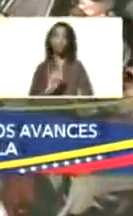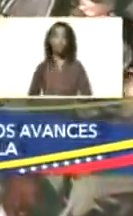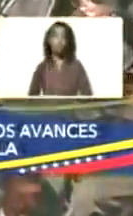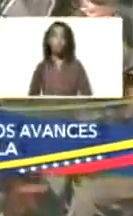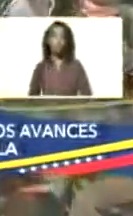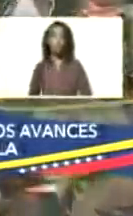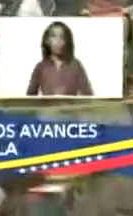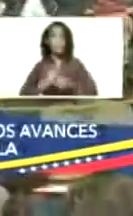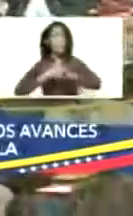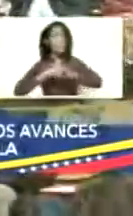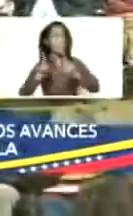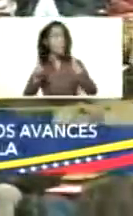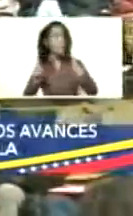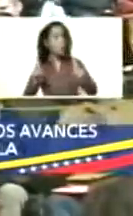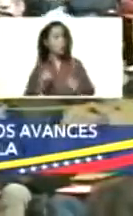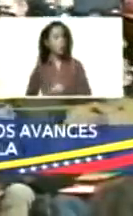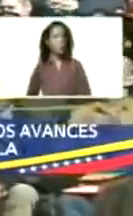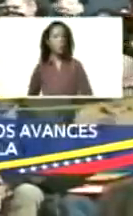Pero,